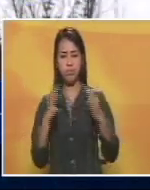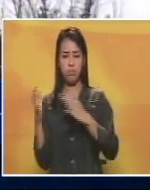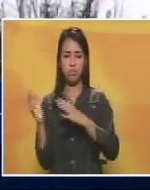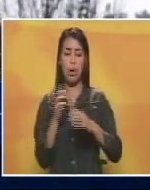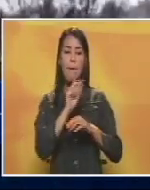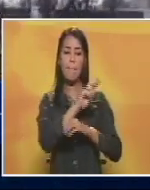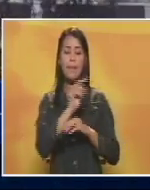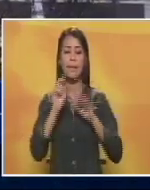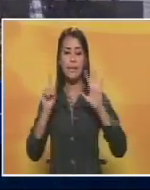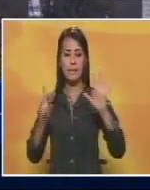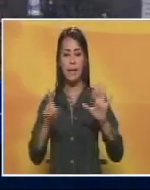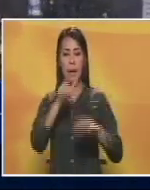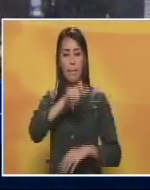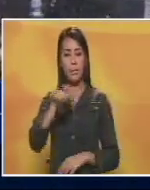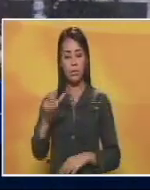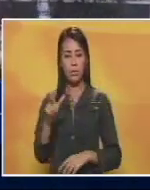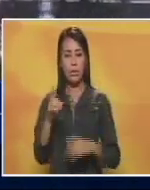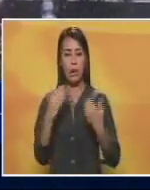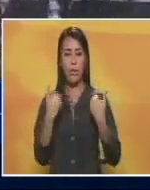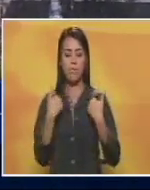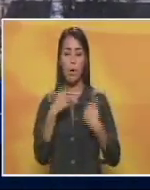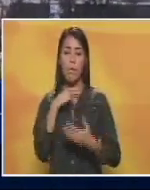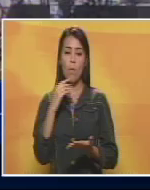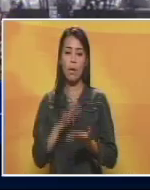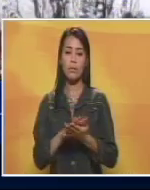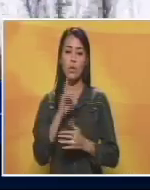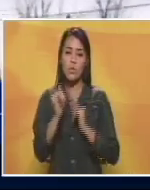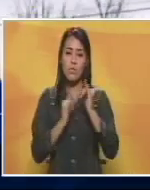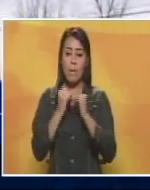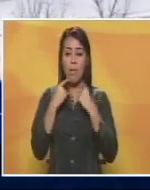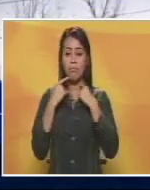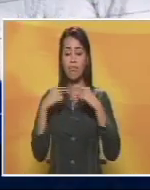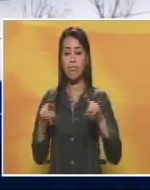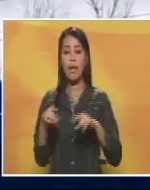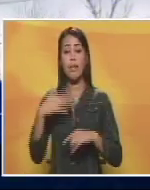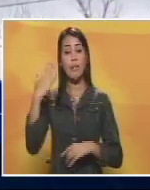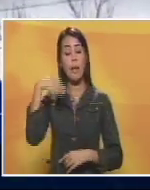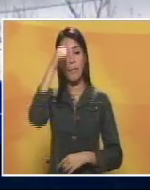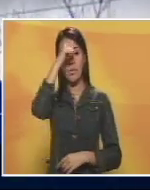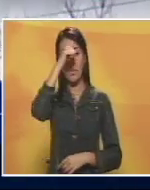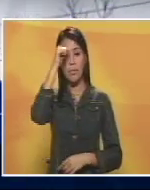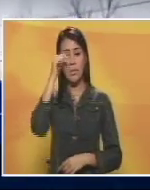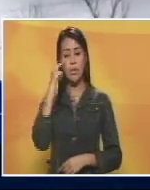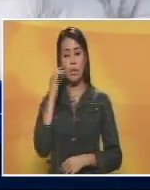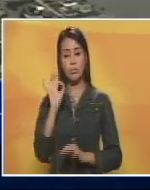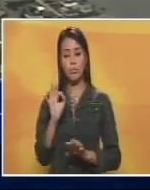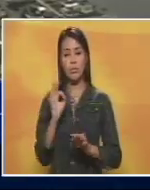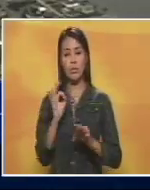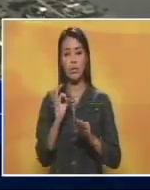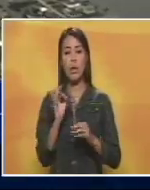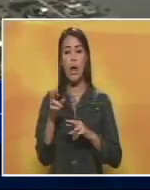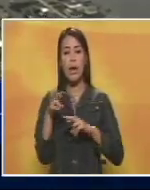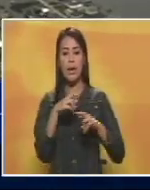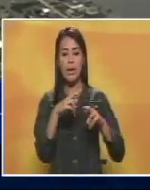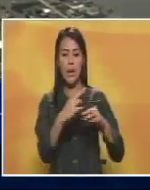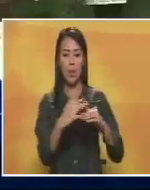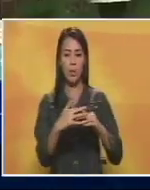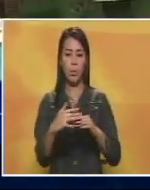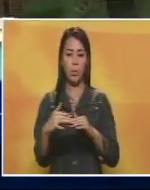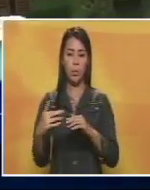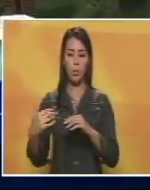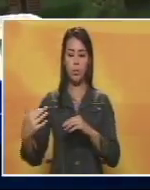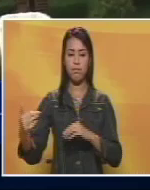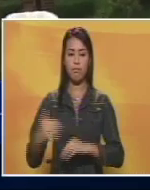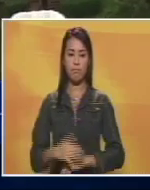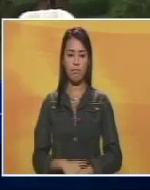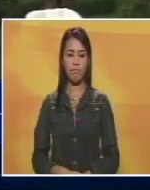se registraron en Carolina del Norte, entre ellas un bebé desaparecido desde el domingo y que fue arrastrado por una corriente en